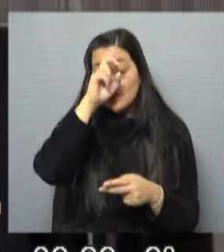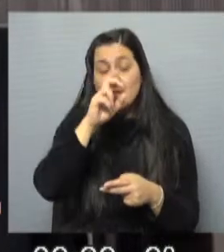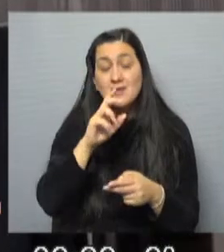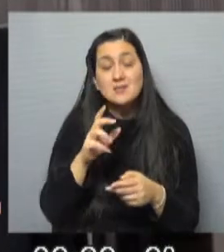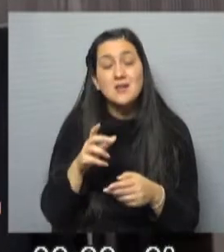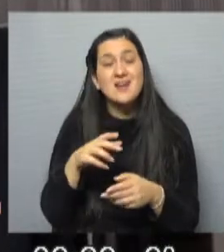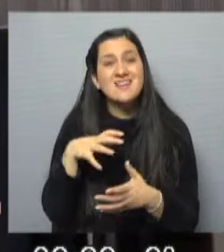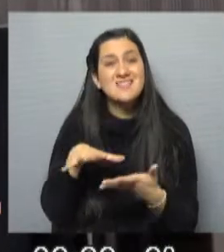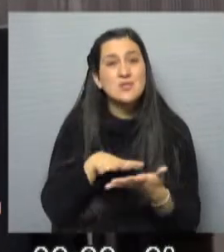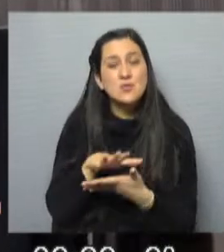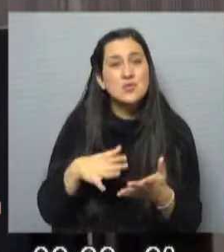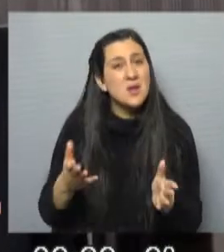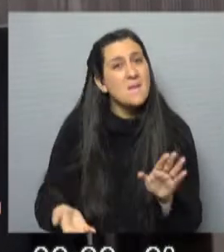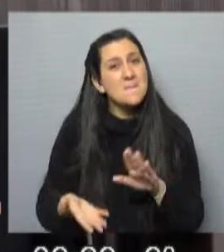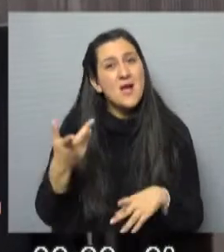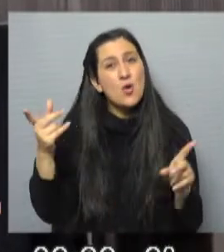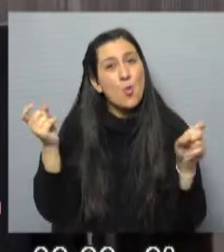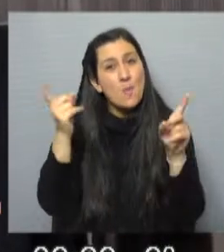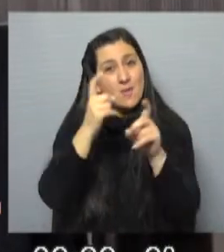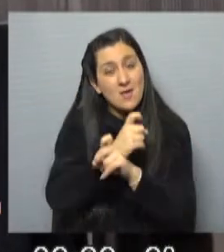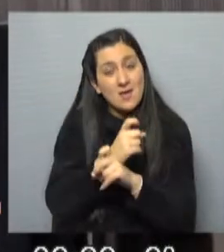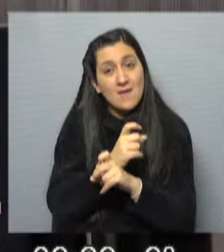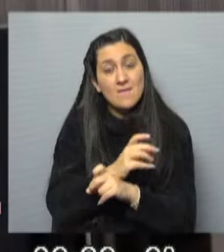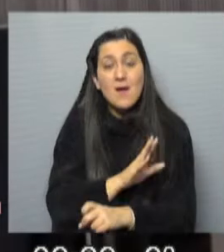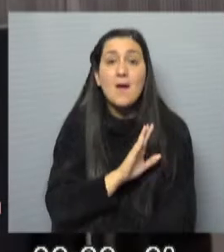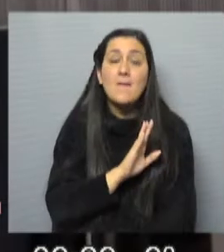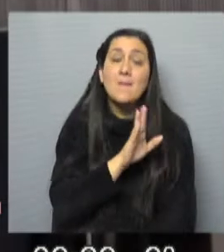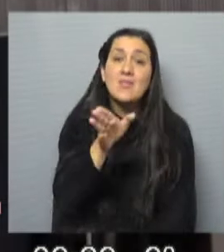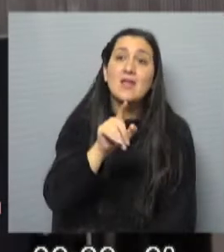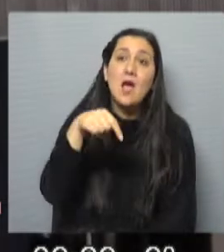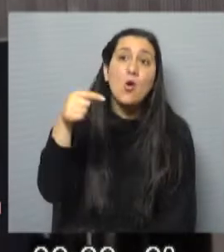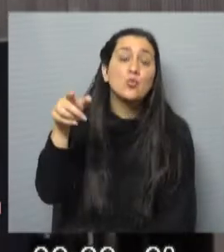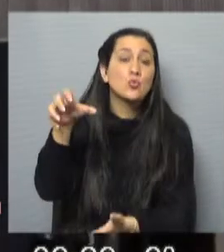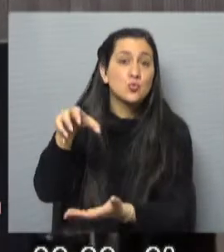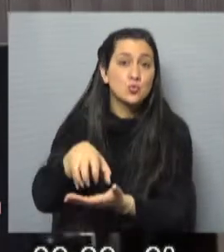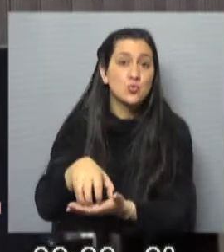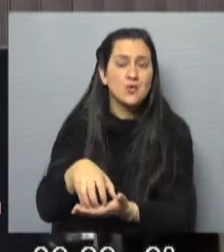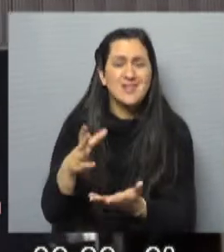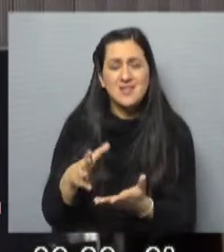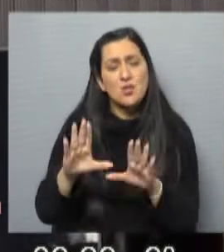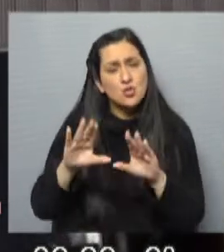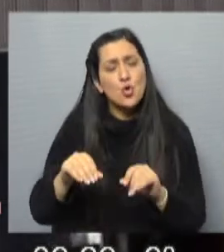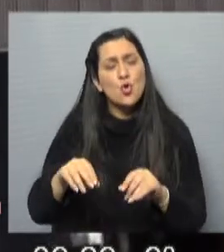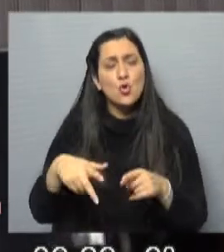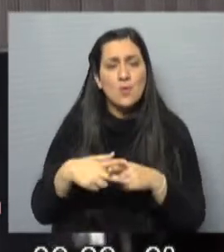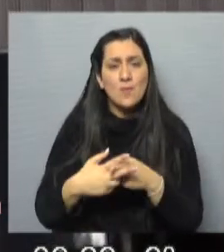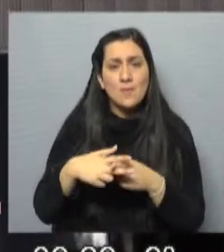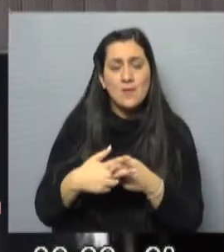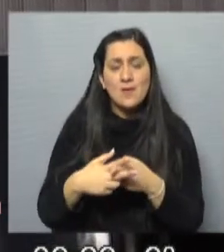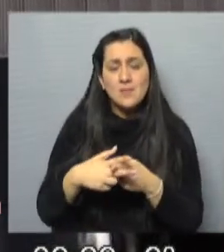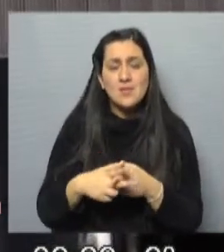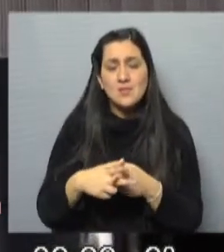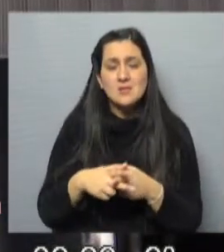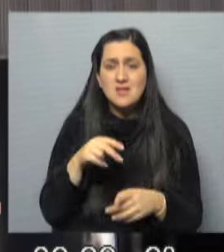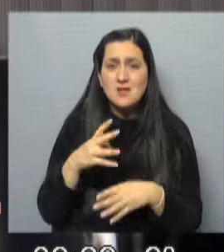al consultorio más equipado, que tiene todos los instrumentos, los equipamientos para